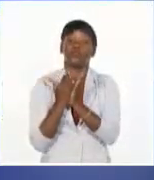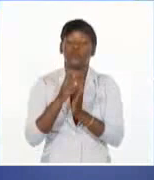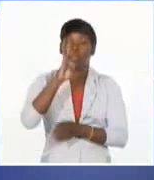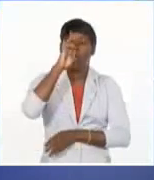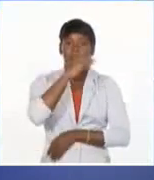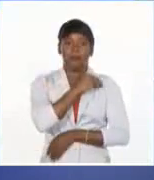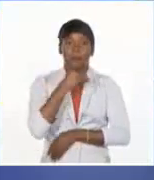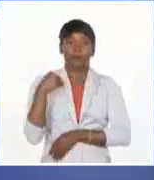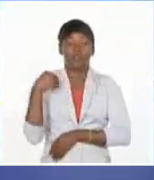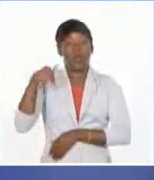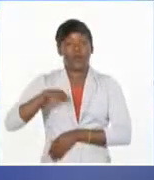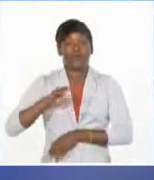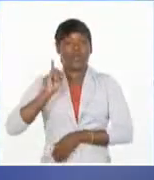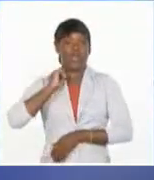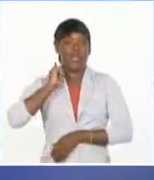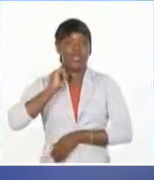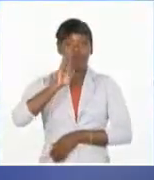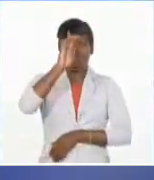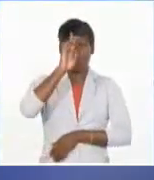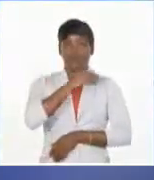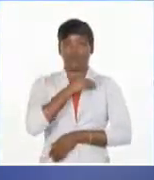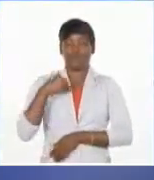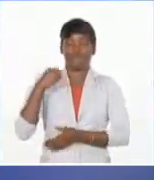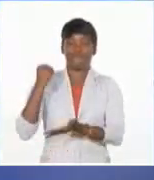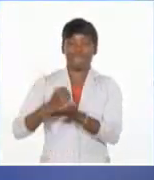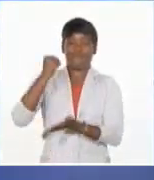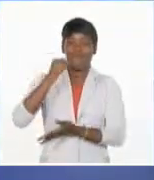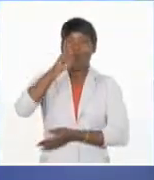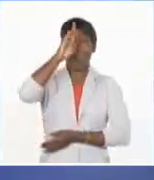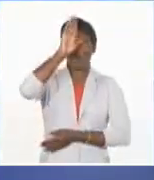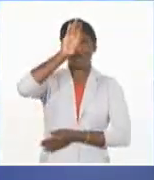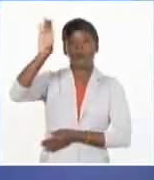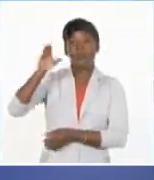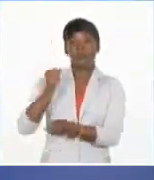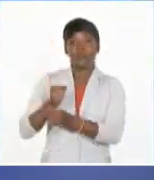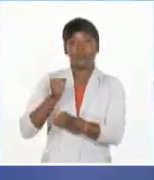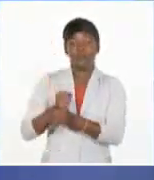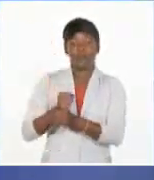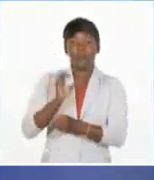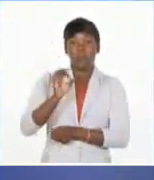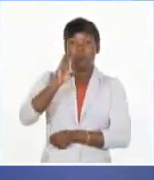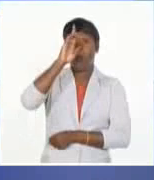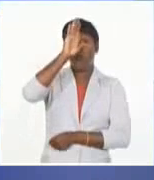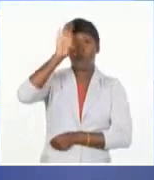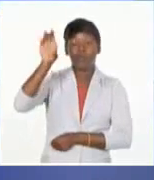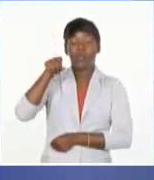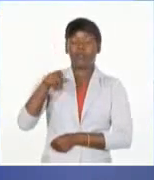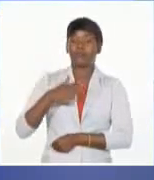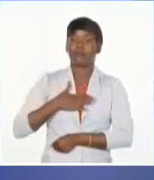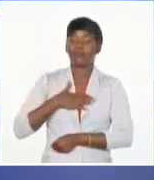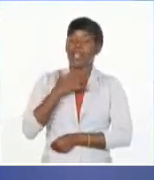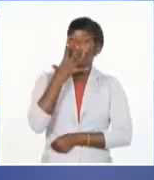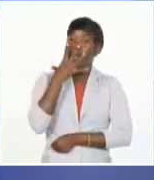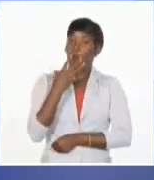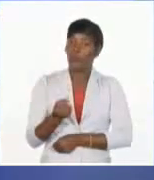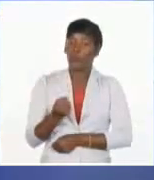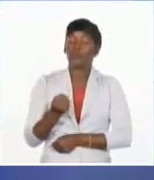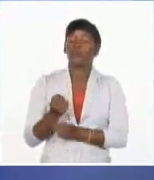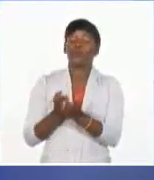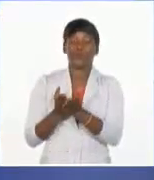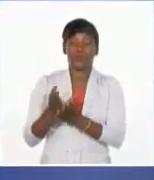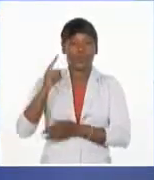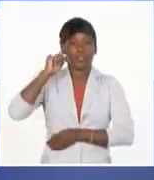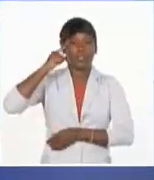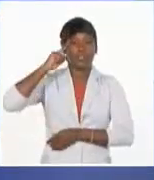y Radiobiología. En dicho centro hospitalario ha encontrado una manera de acercarse al arte desde la noble misión que como cirujano